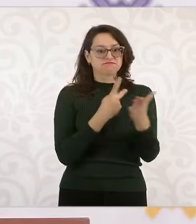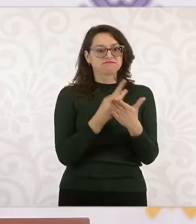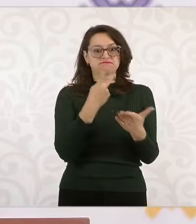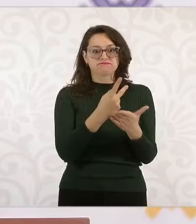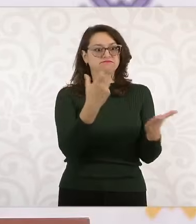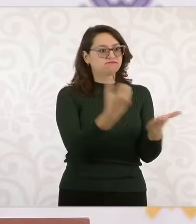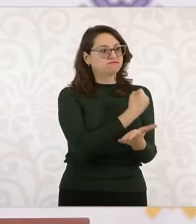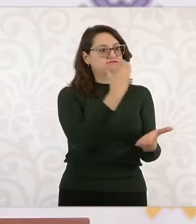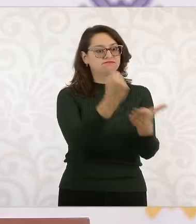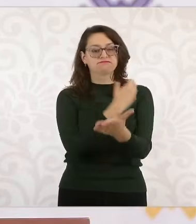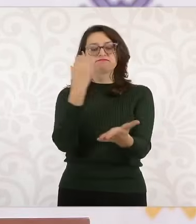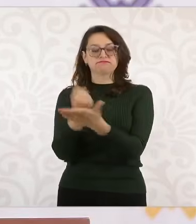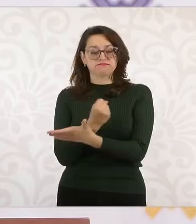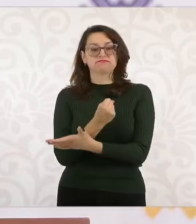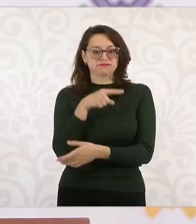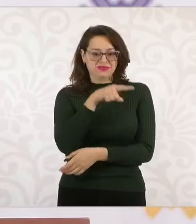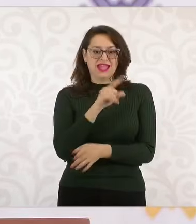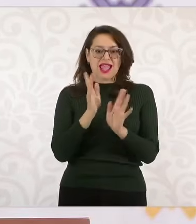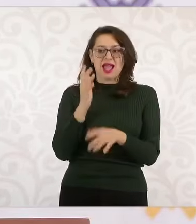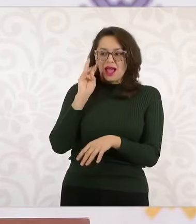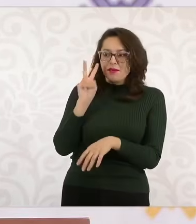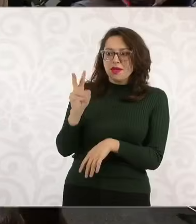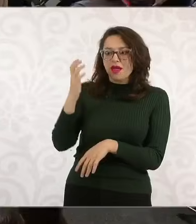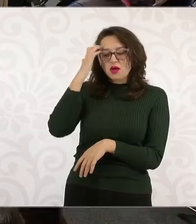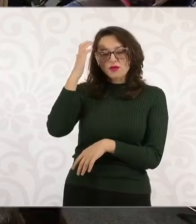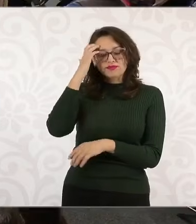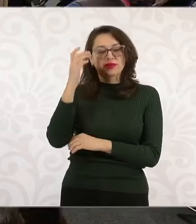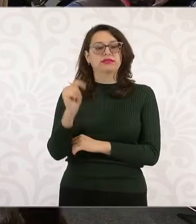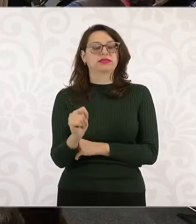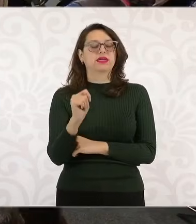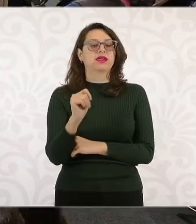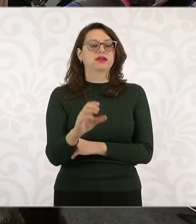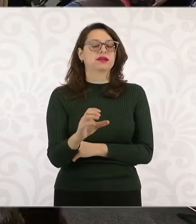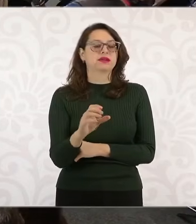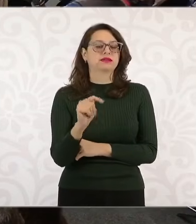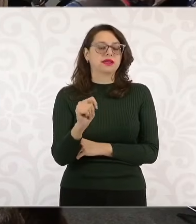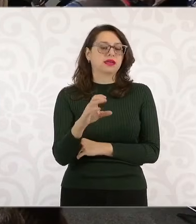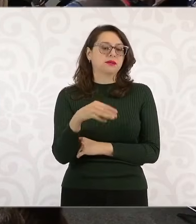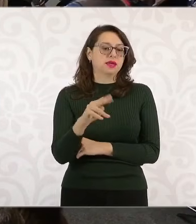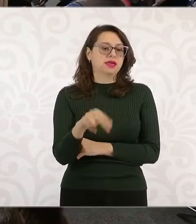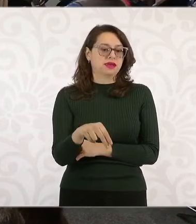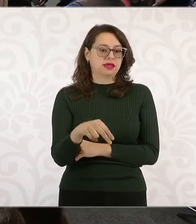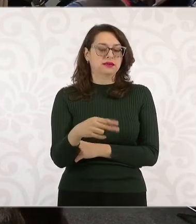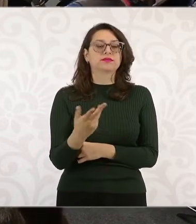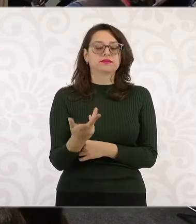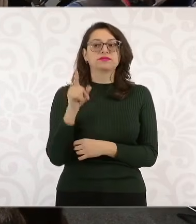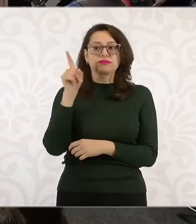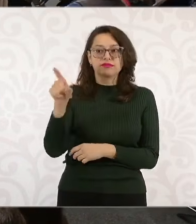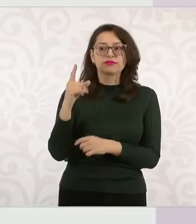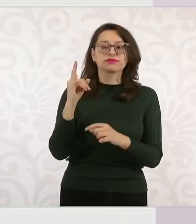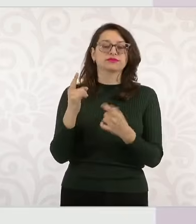ella conoció del Tecnológico Nacional de México, el TECNM, en la feria que fue a ver ella